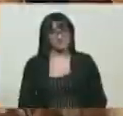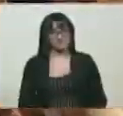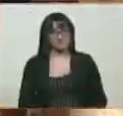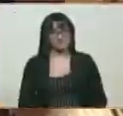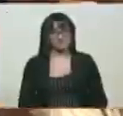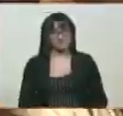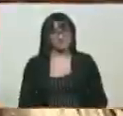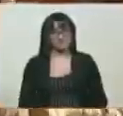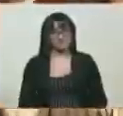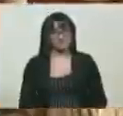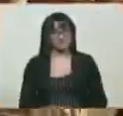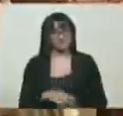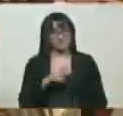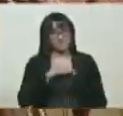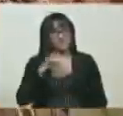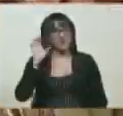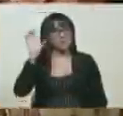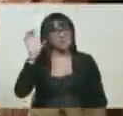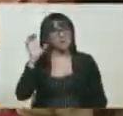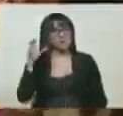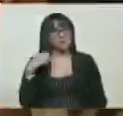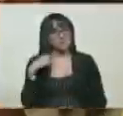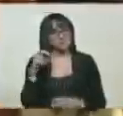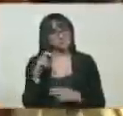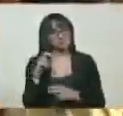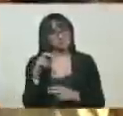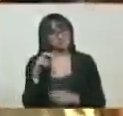Si es por carnet de la patria que yo descubrí